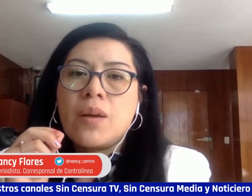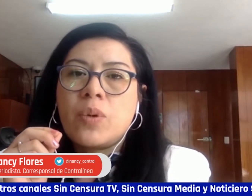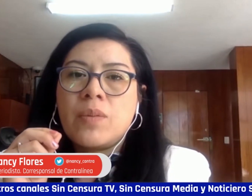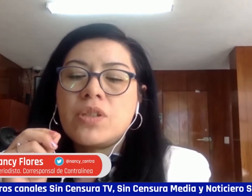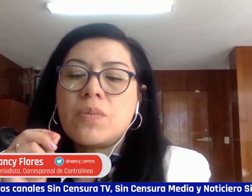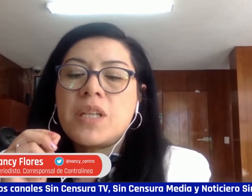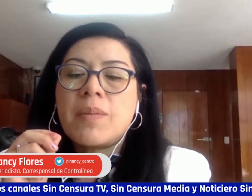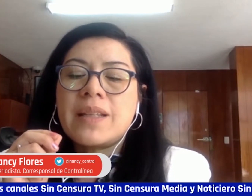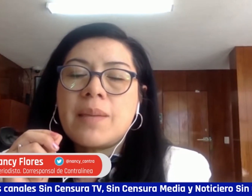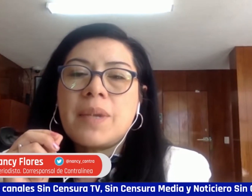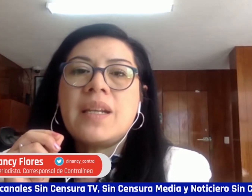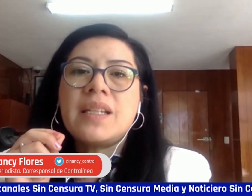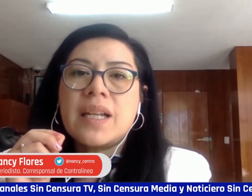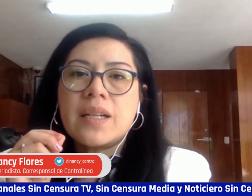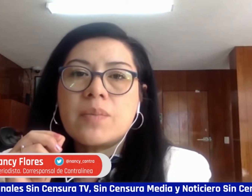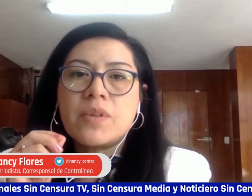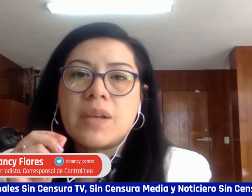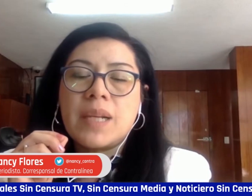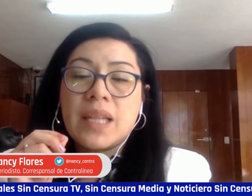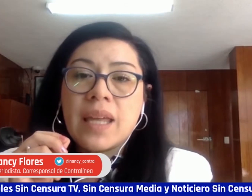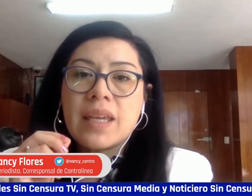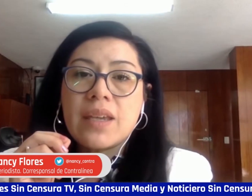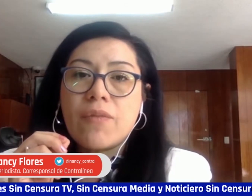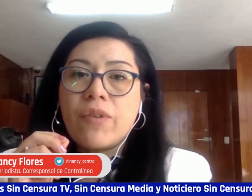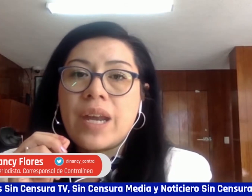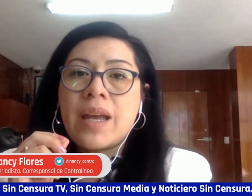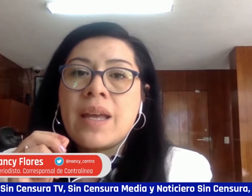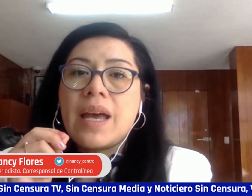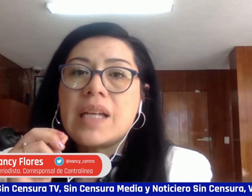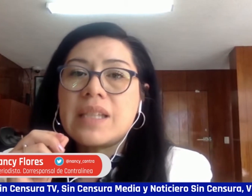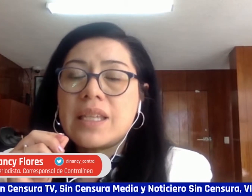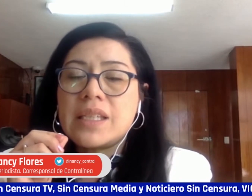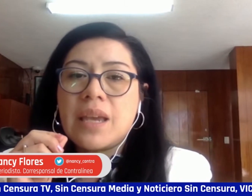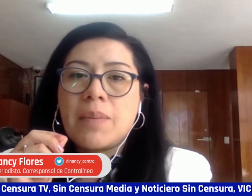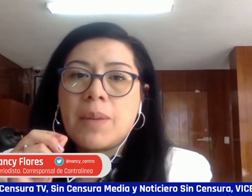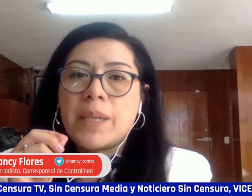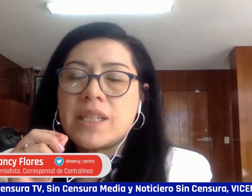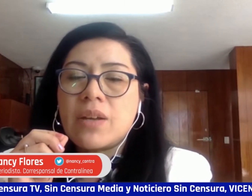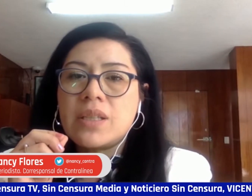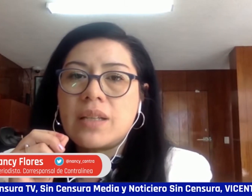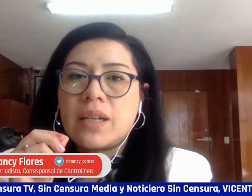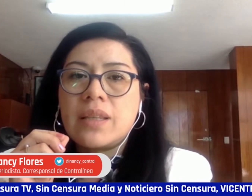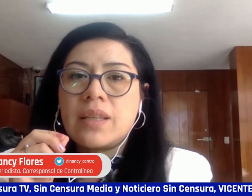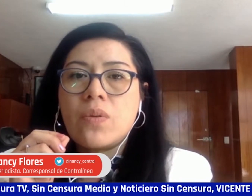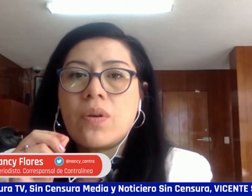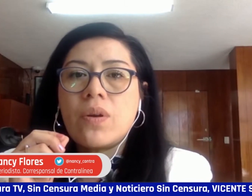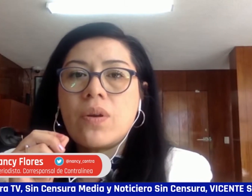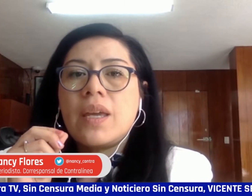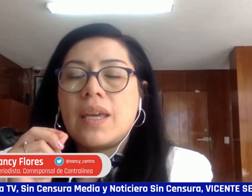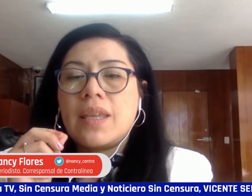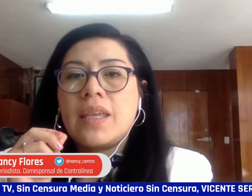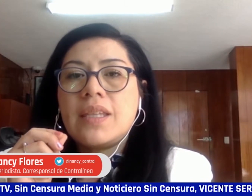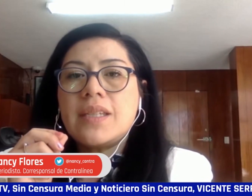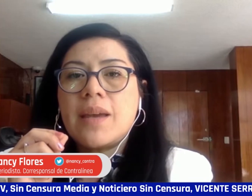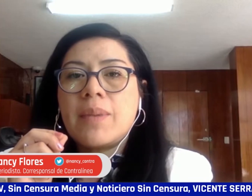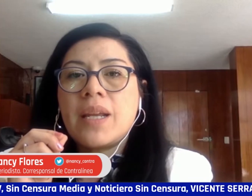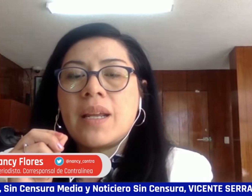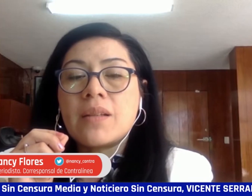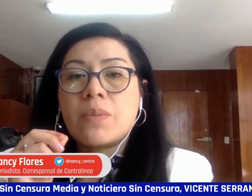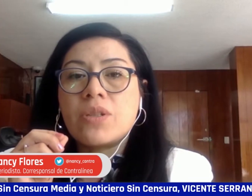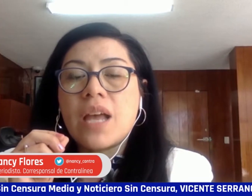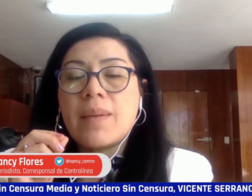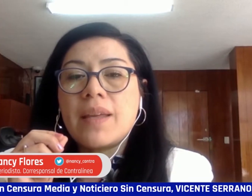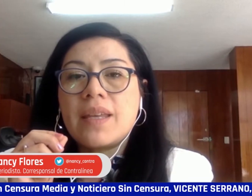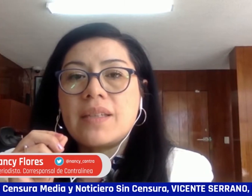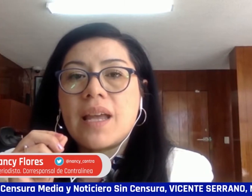nosotros pudimos observar también es la responsabilidad de quien fuera hasta diciembre pasado, hasta el 31 de diciembre,